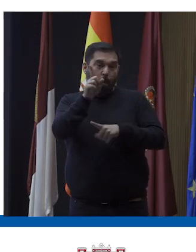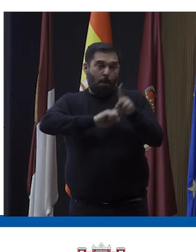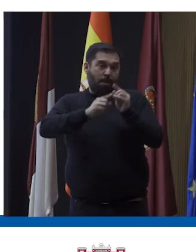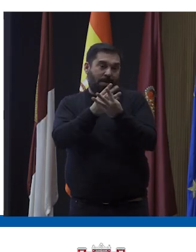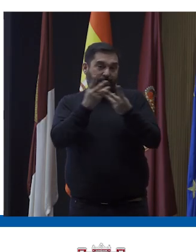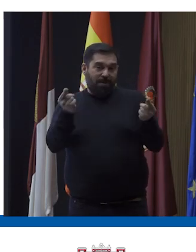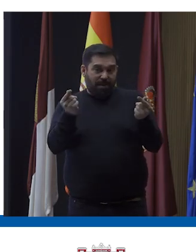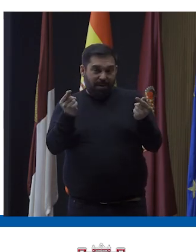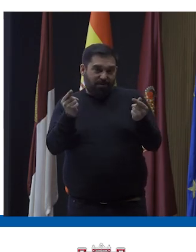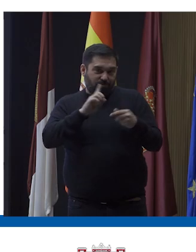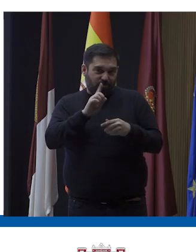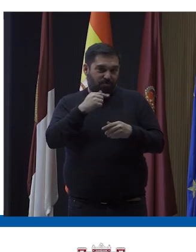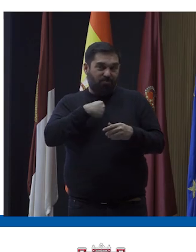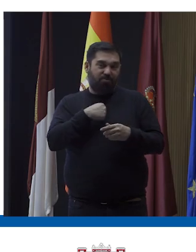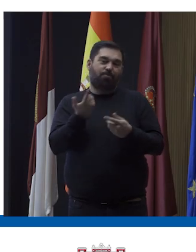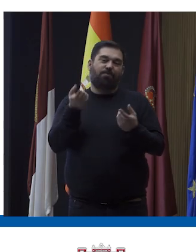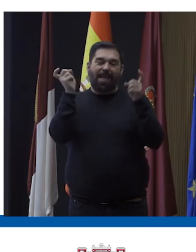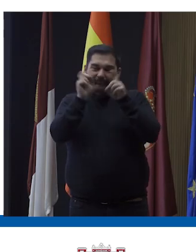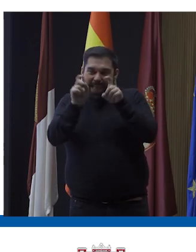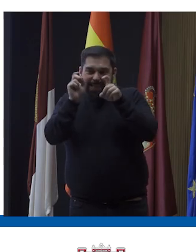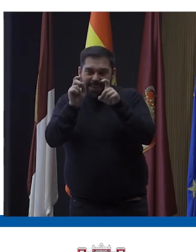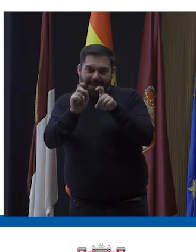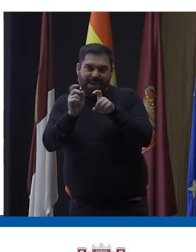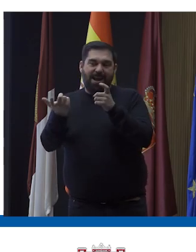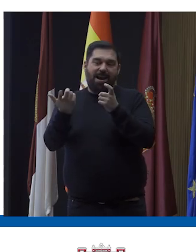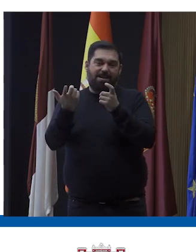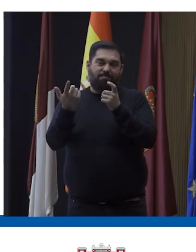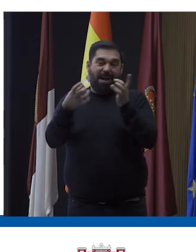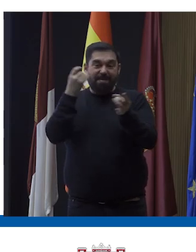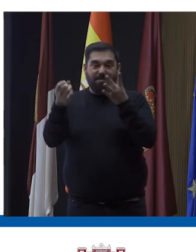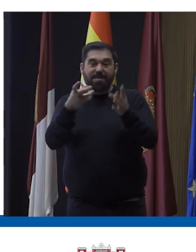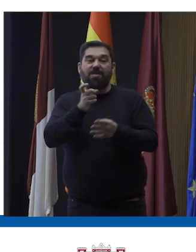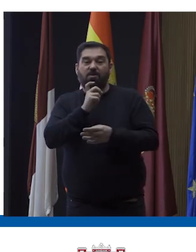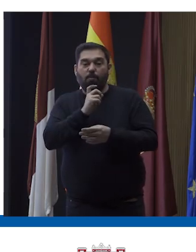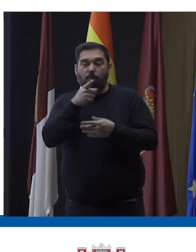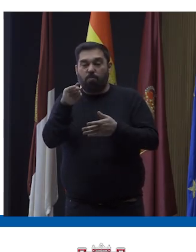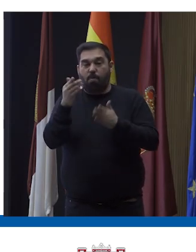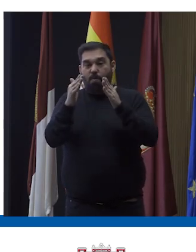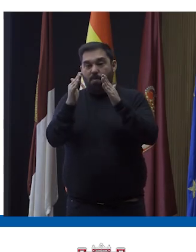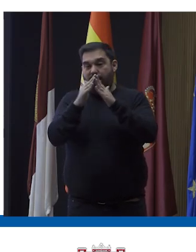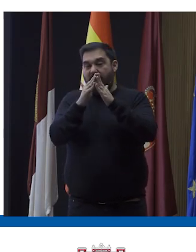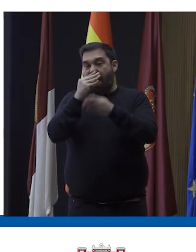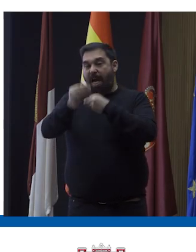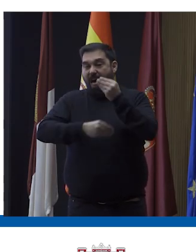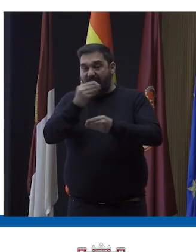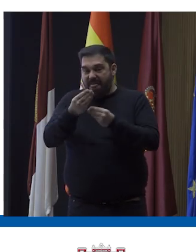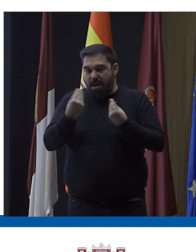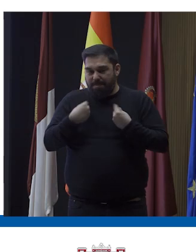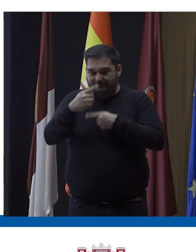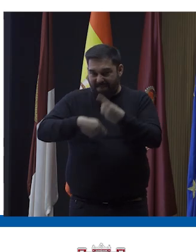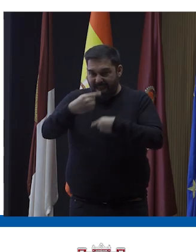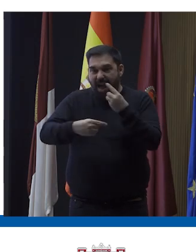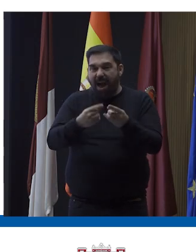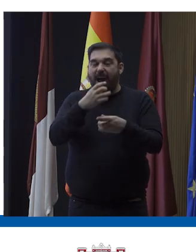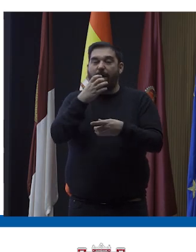enseñarte a volar. Es que eres parte del tratamiento. Entonces, ¿dónde lo tiene que hacer? En casa, en su vida diaria, cuando baja una escalera, cuando